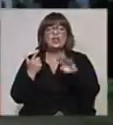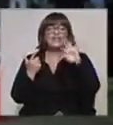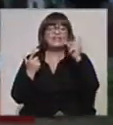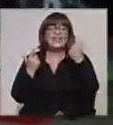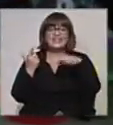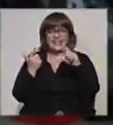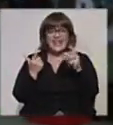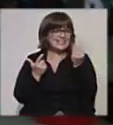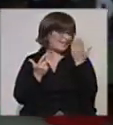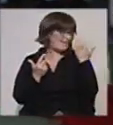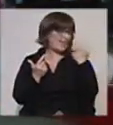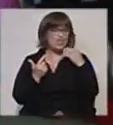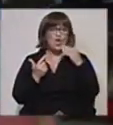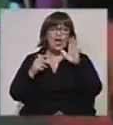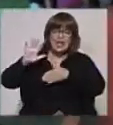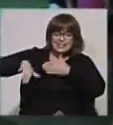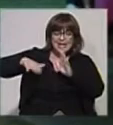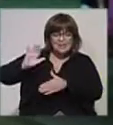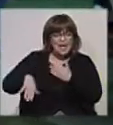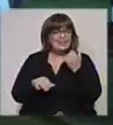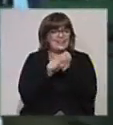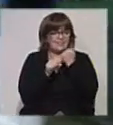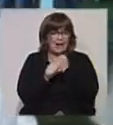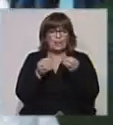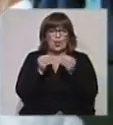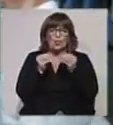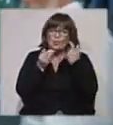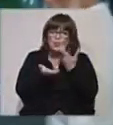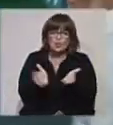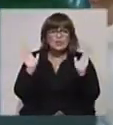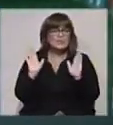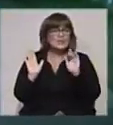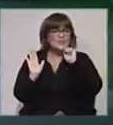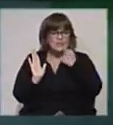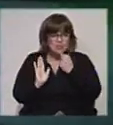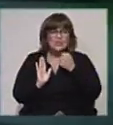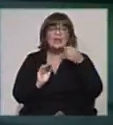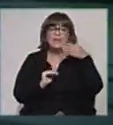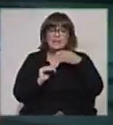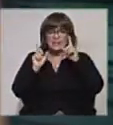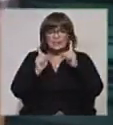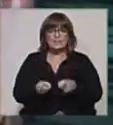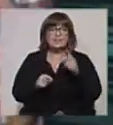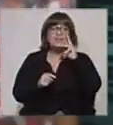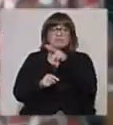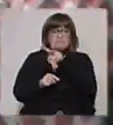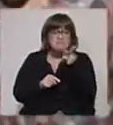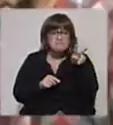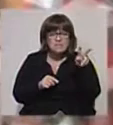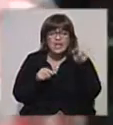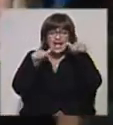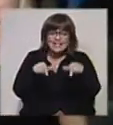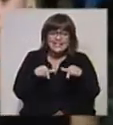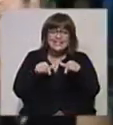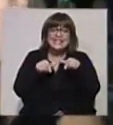sábado en las llamadas de Durazno, que bueno, tuvimos la oportunidad de transmitir y que estuvieron tremendas, y a todos los que participaron de las llamadas. Ahí estamos mirando, así está el velódromo, se está